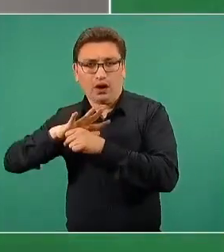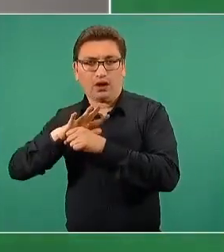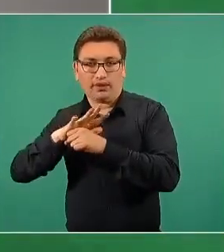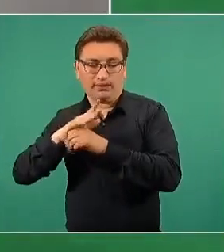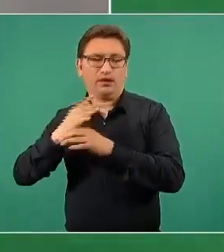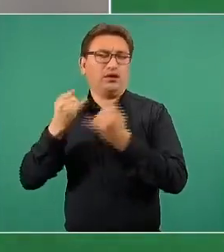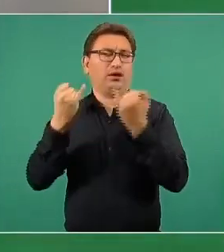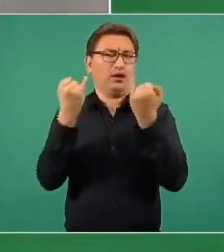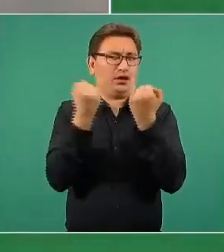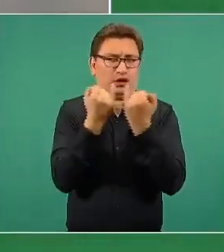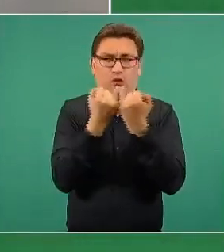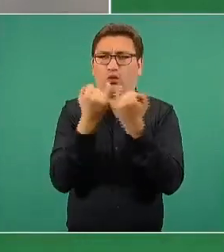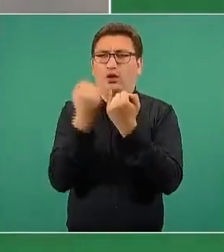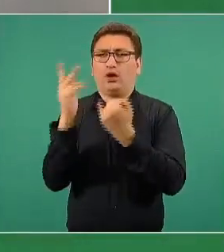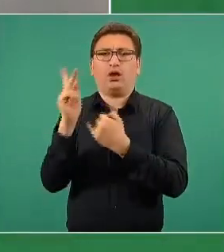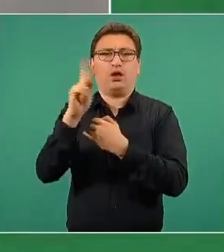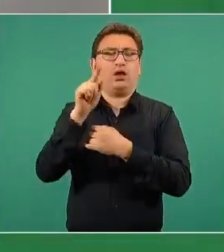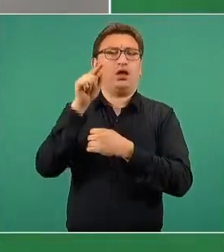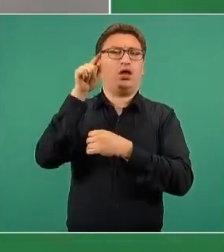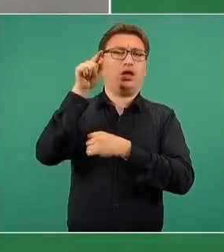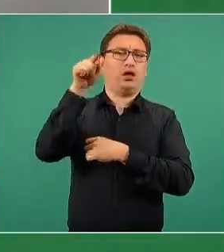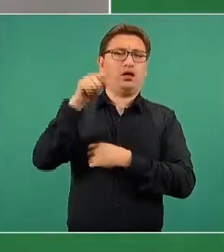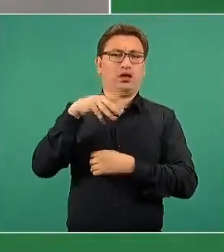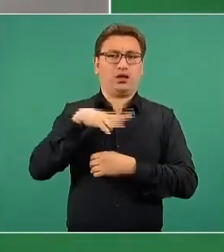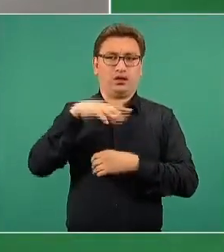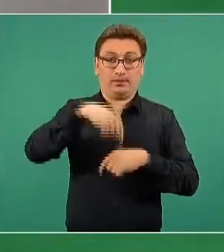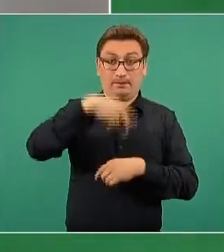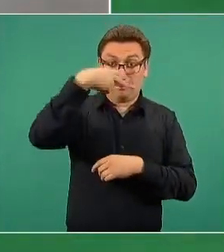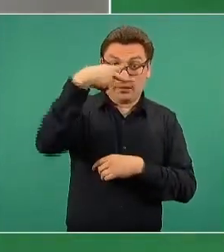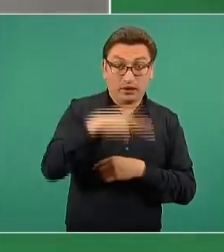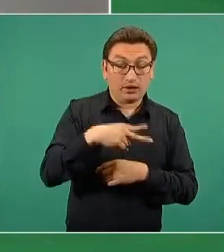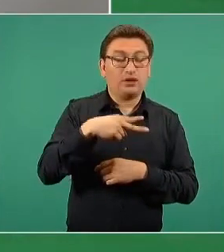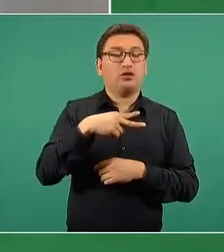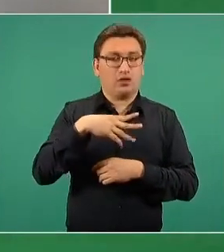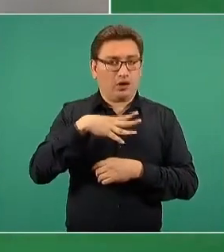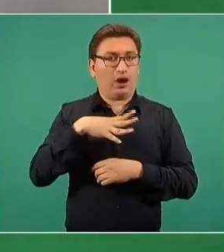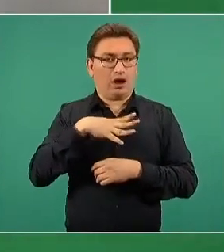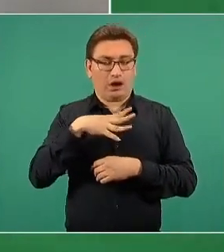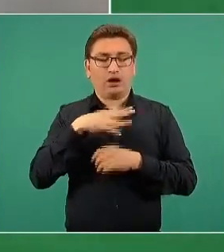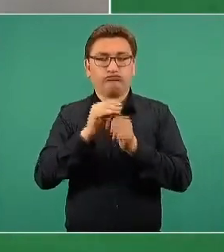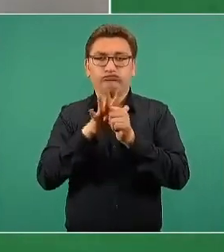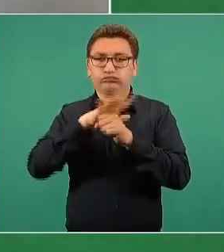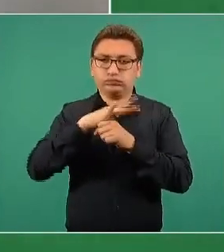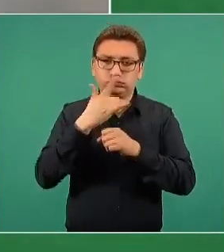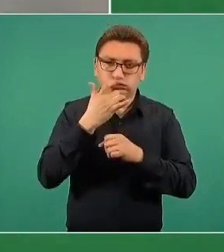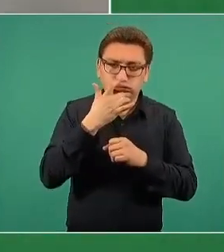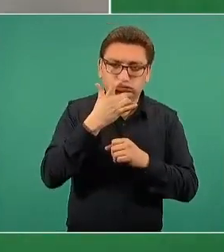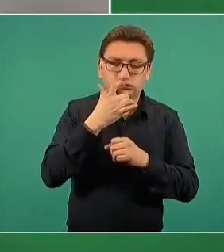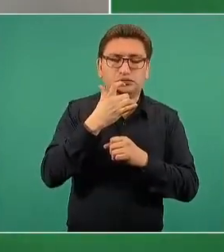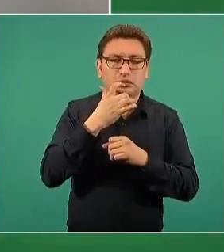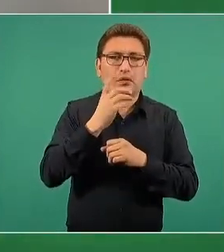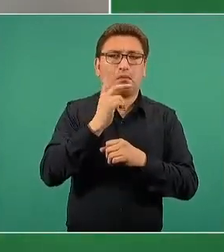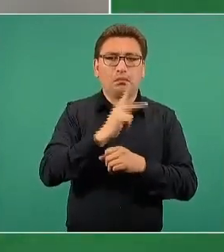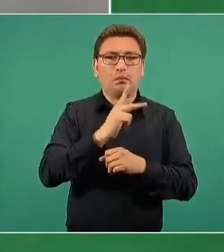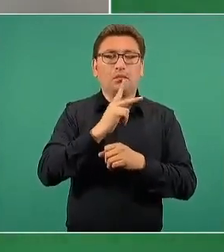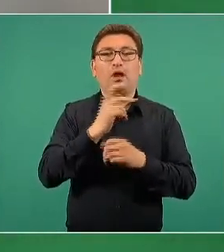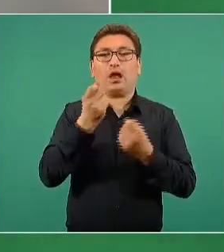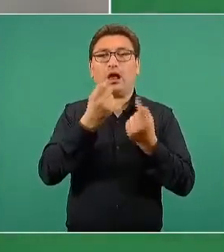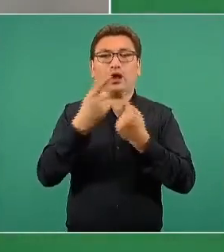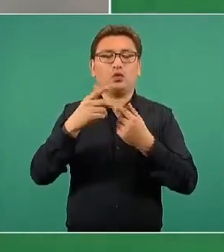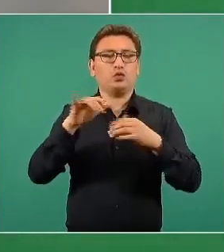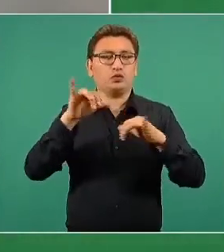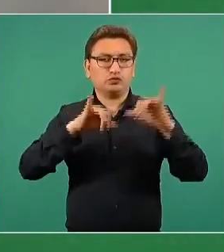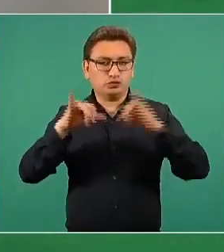que se ha detectado en nuestro país y que se comparte con